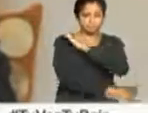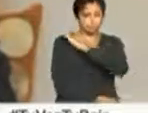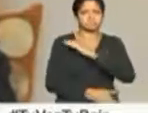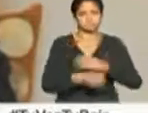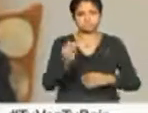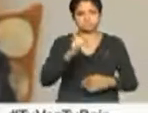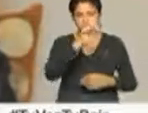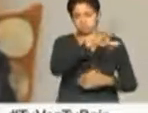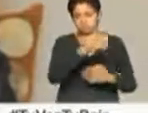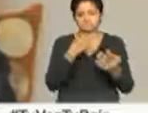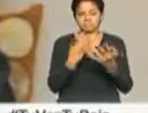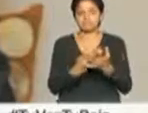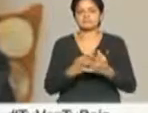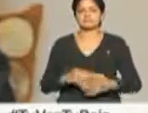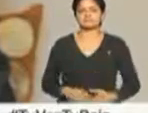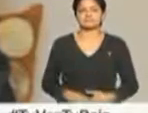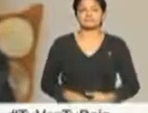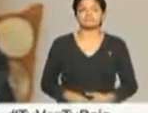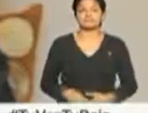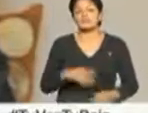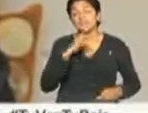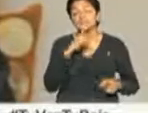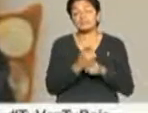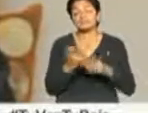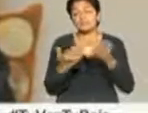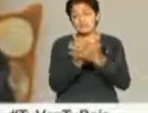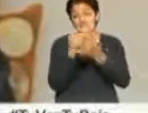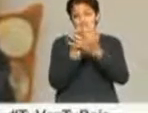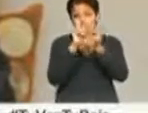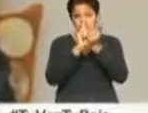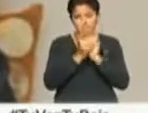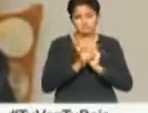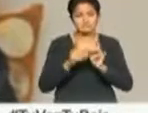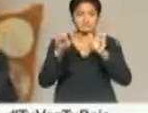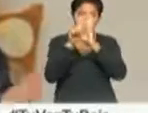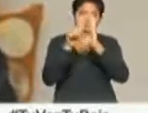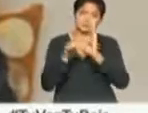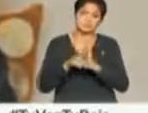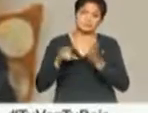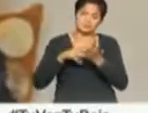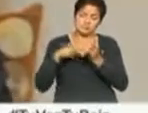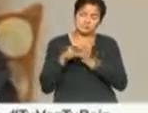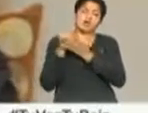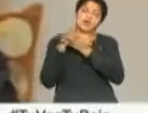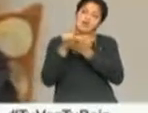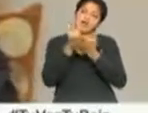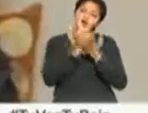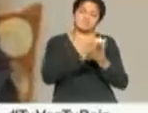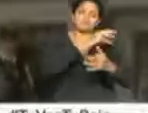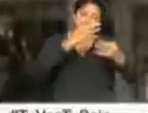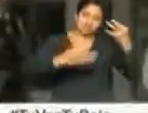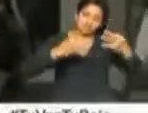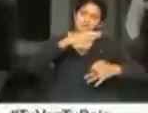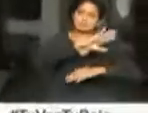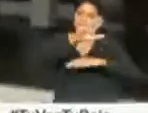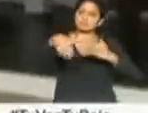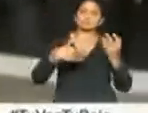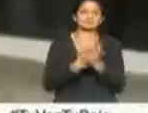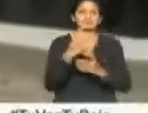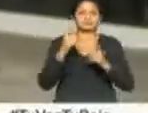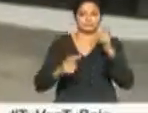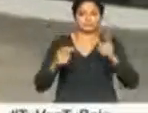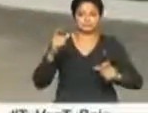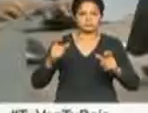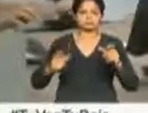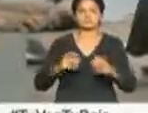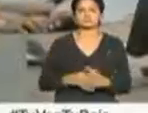términos estructurales, eso es absolutamente necesario para se impartir justicia. Hay